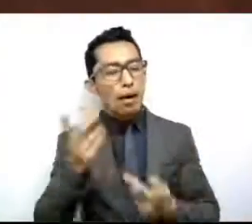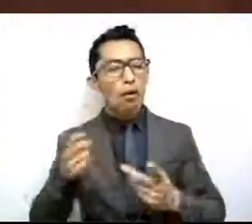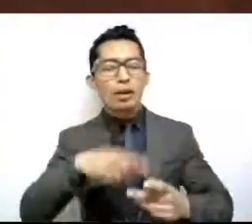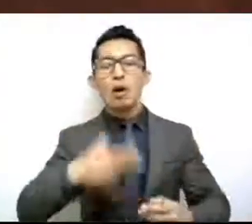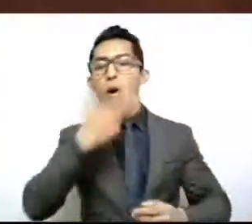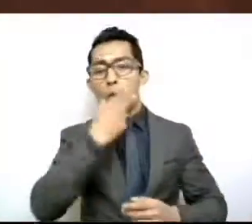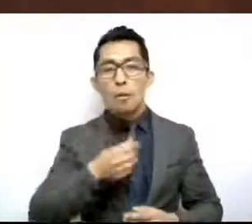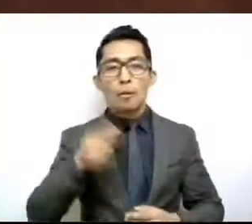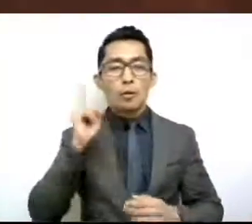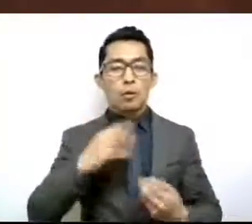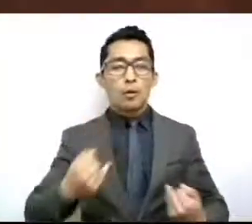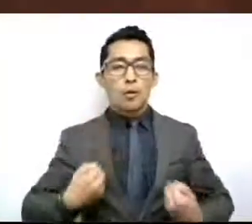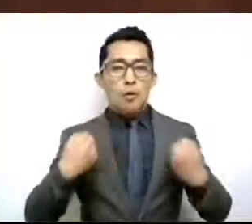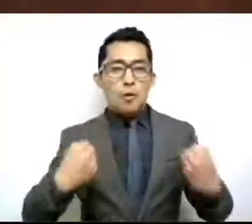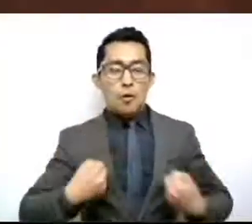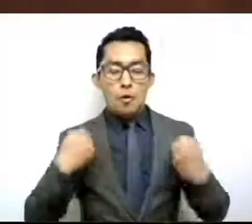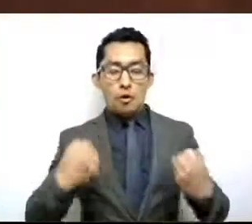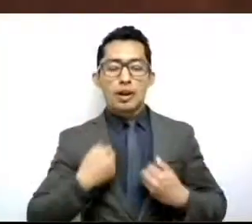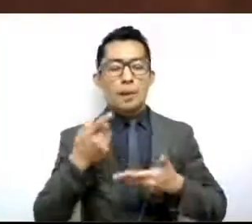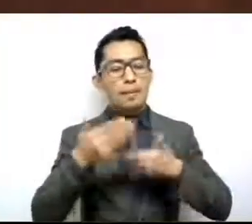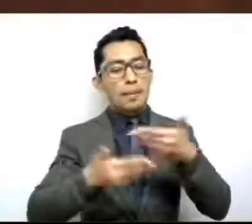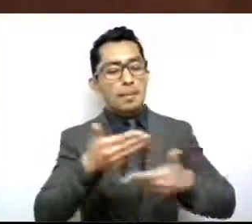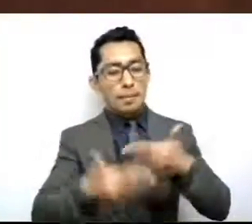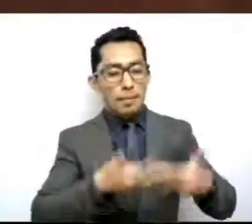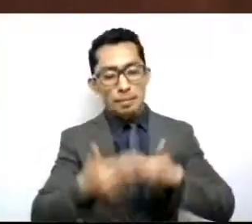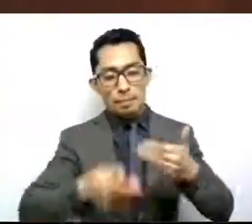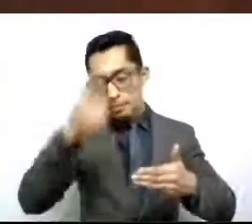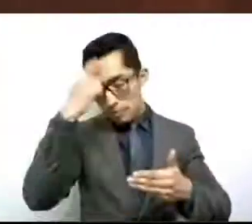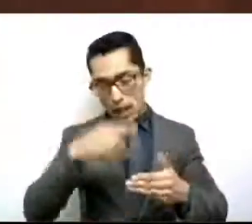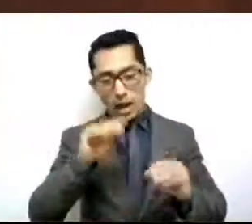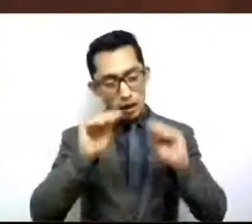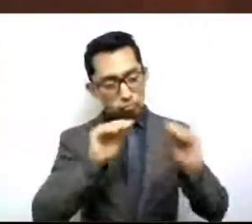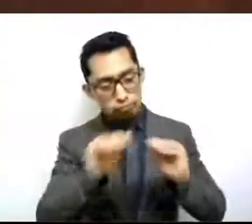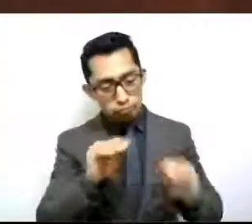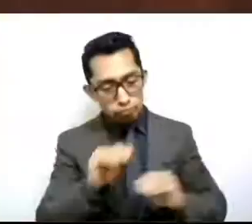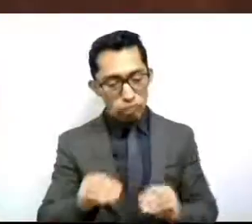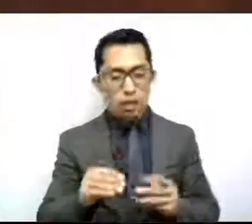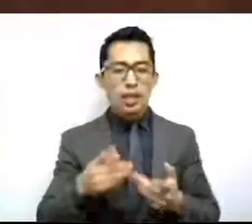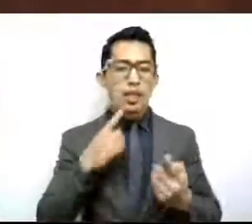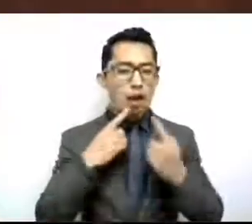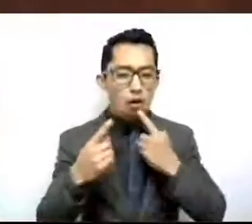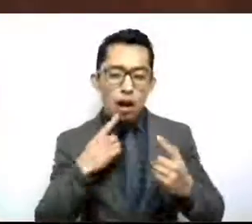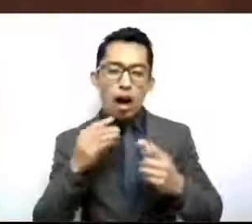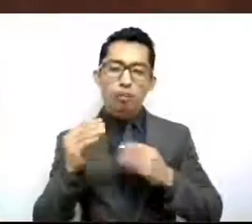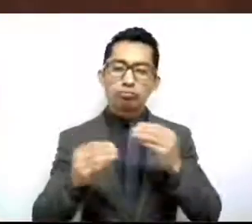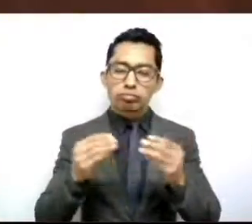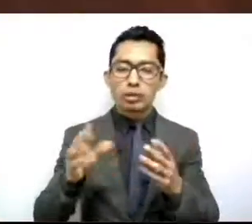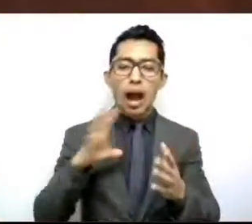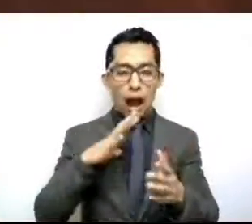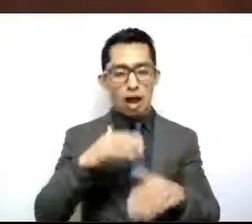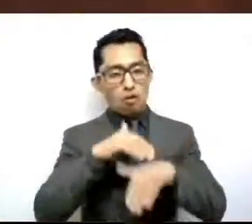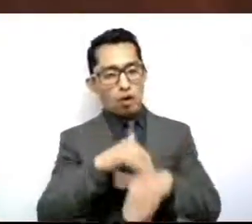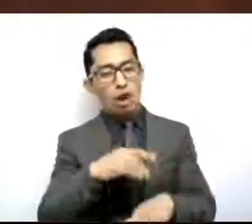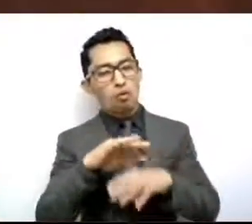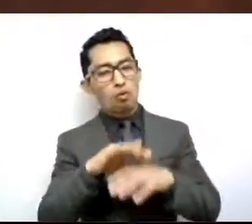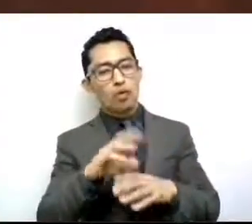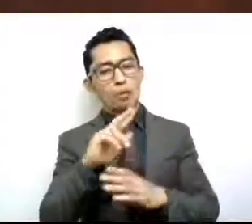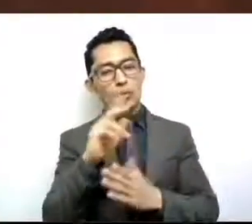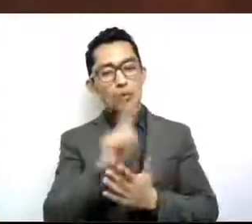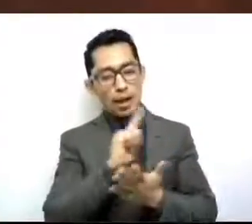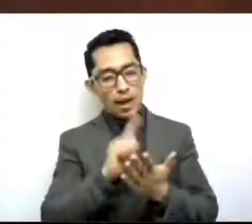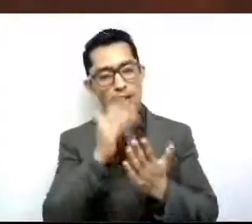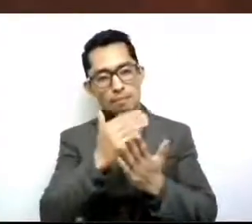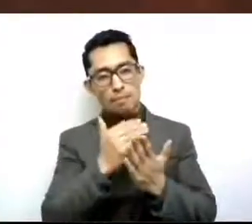los jóvenes en los procesos de elaboración, discusión y aplicación de las políticas públicas que